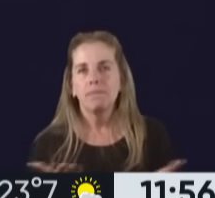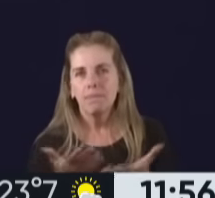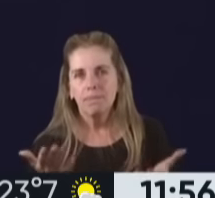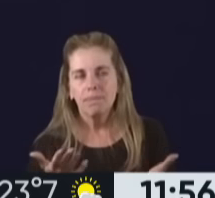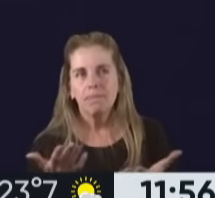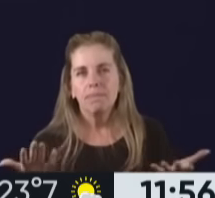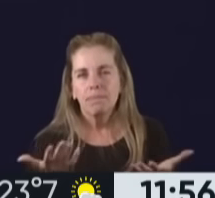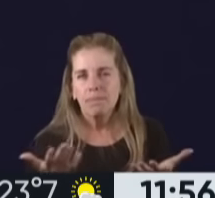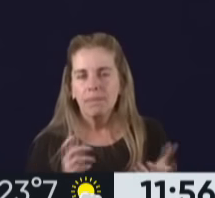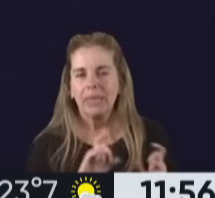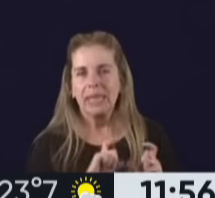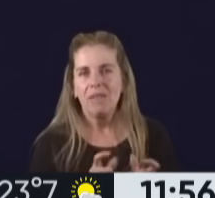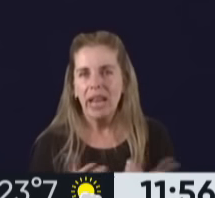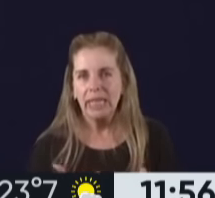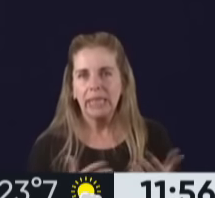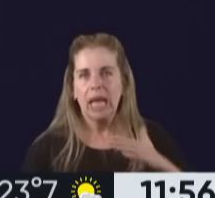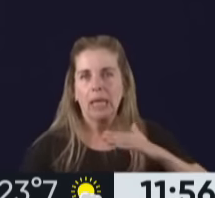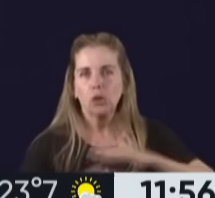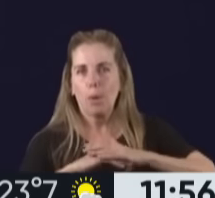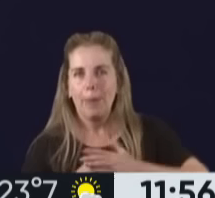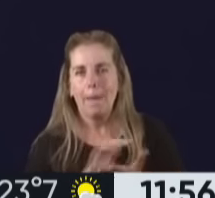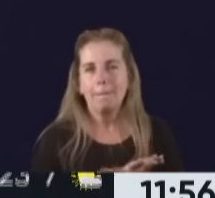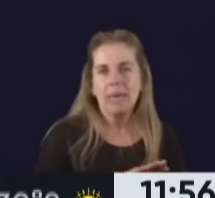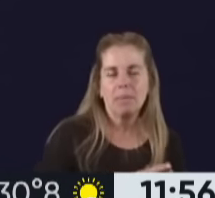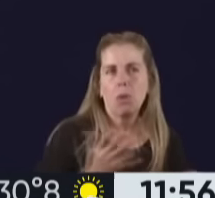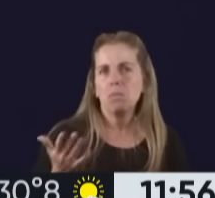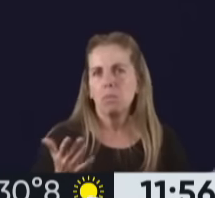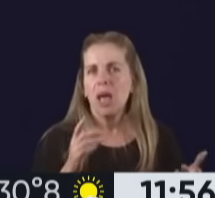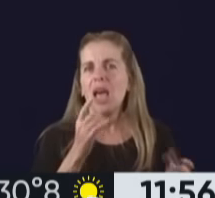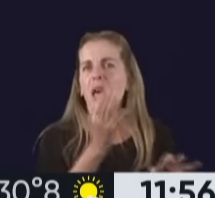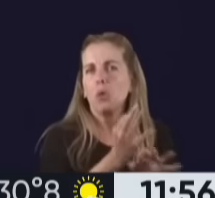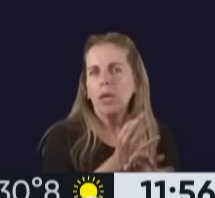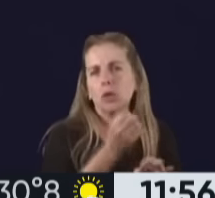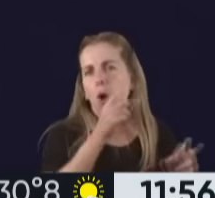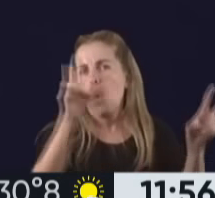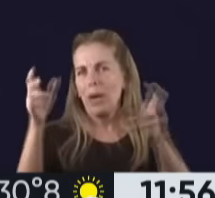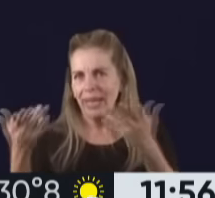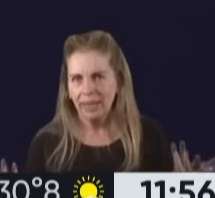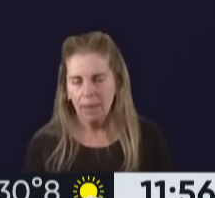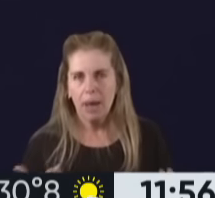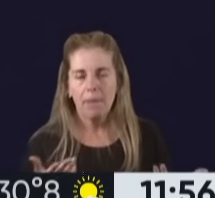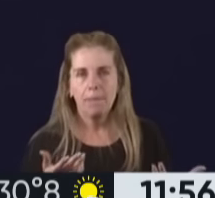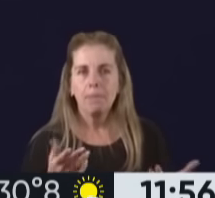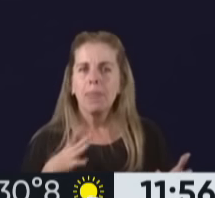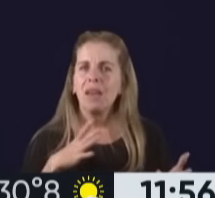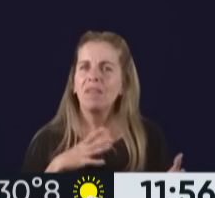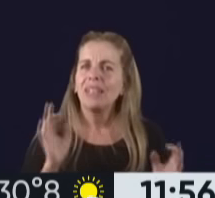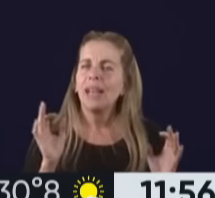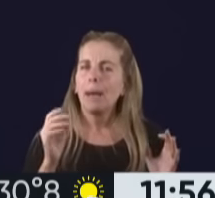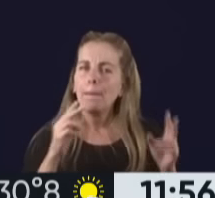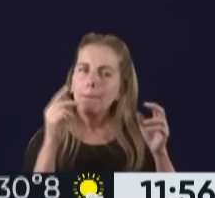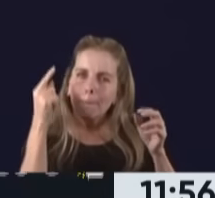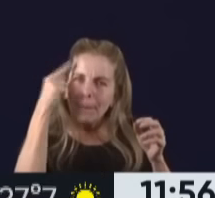topes mínimos en determinados gastos, no importa, en educación o puede ser cualquier otro, nunca se tiene en cuenta la eficiencia en el